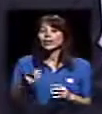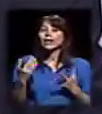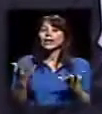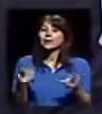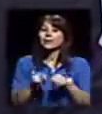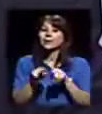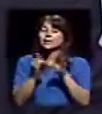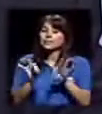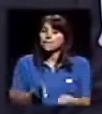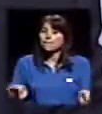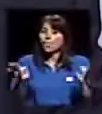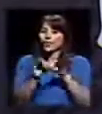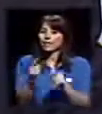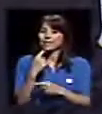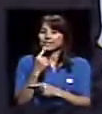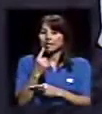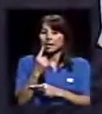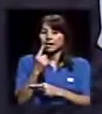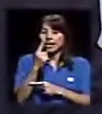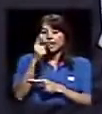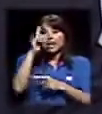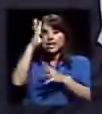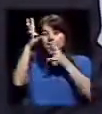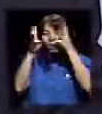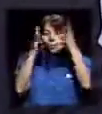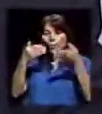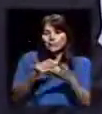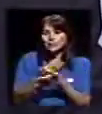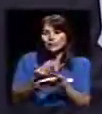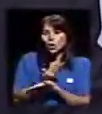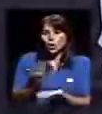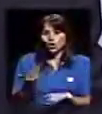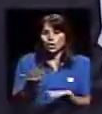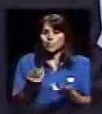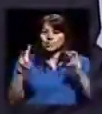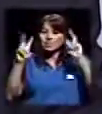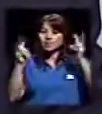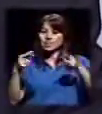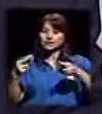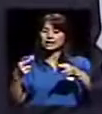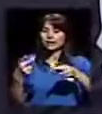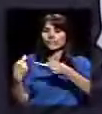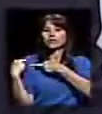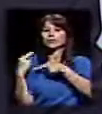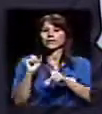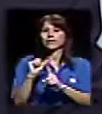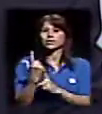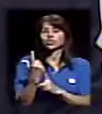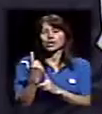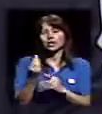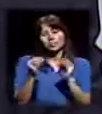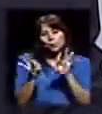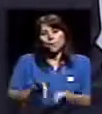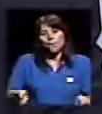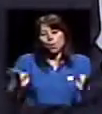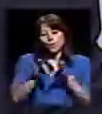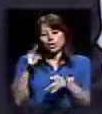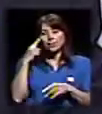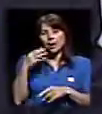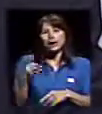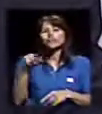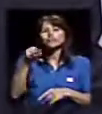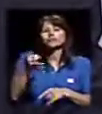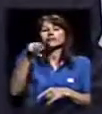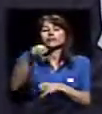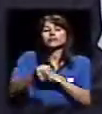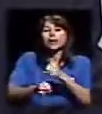que la innovación y los temas de responsabilidad social son retos importantes para los años venideros.